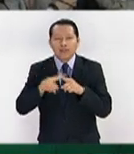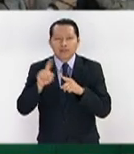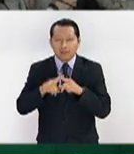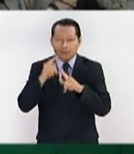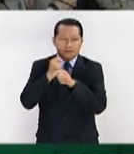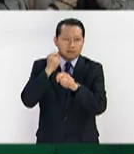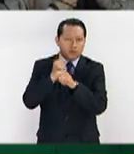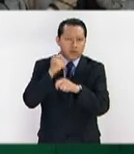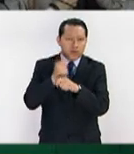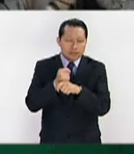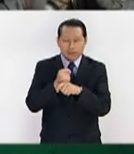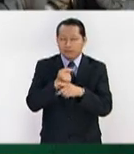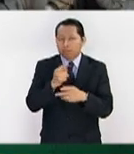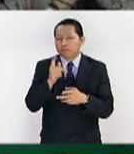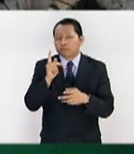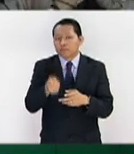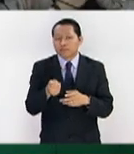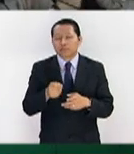Transporte Terrestre